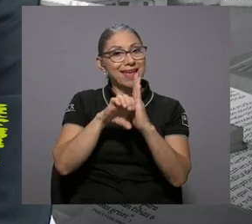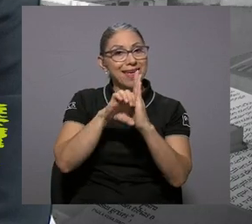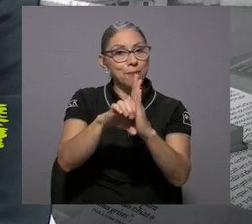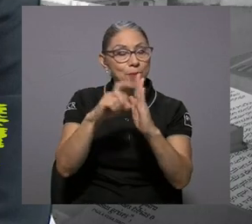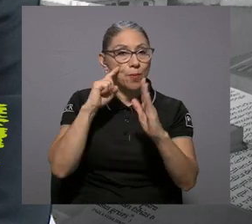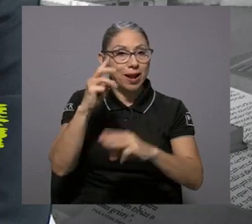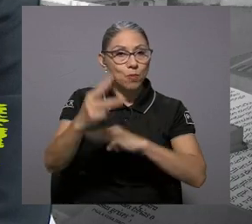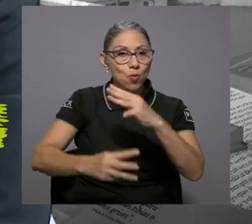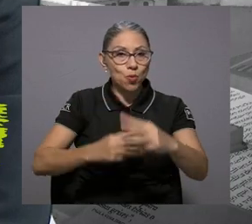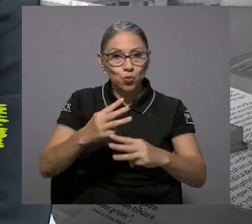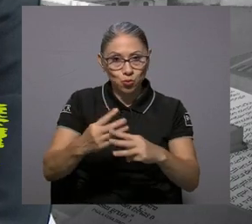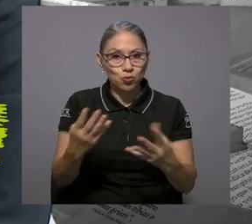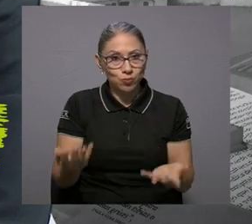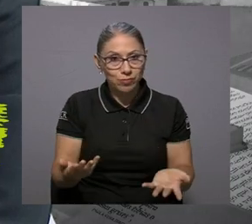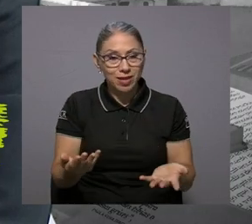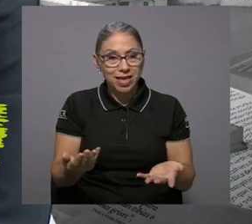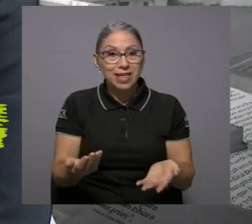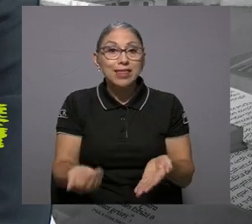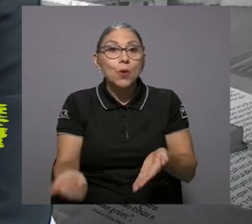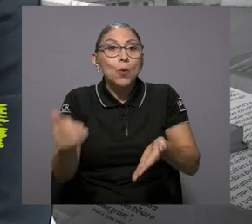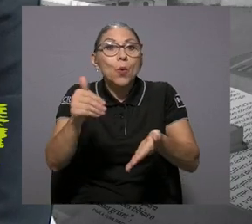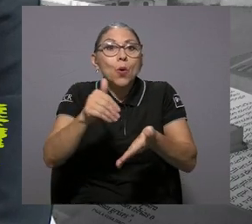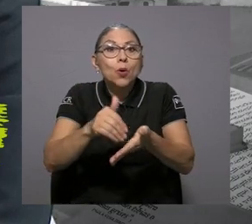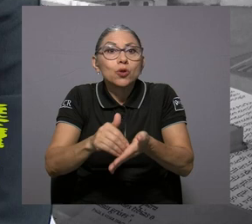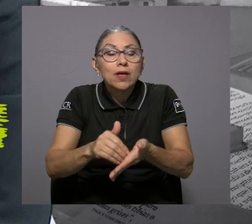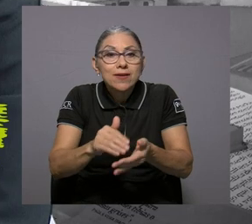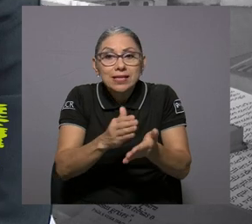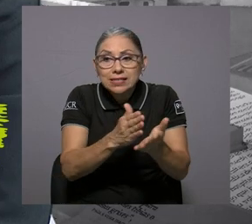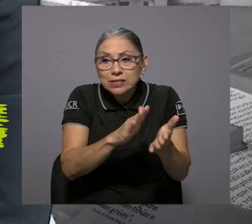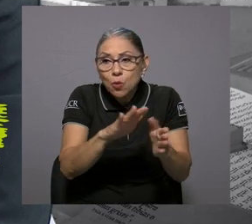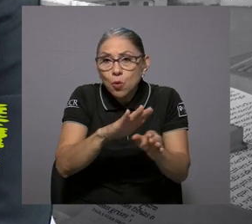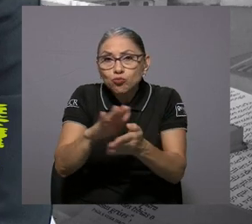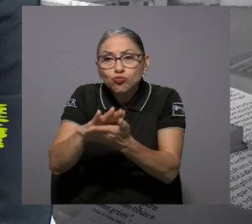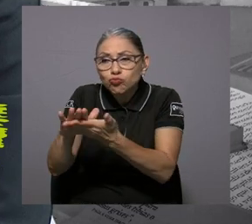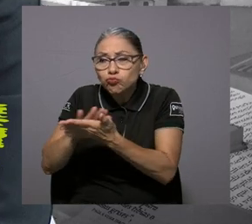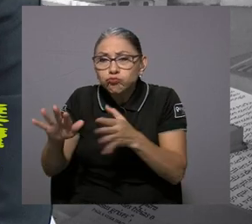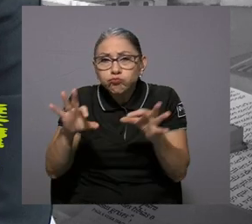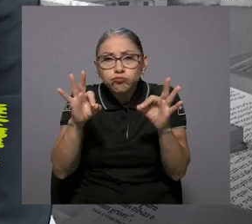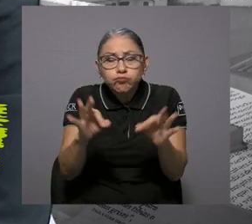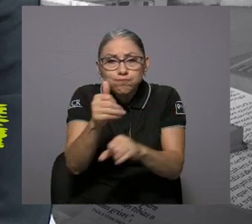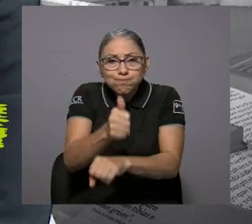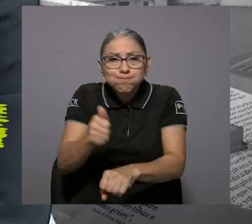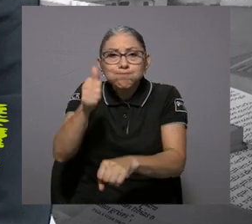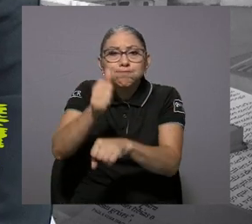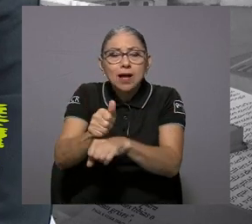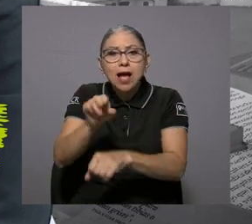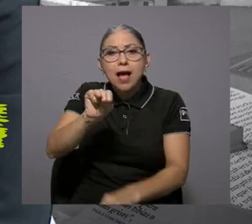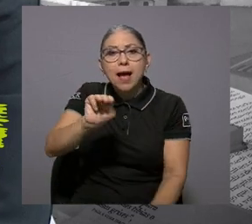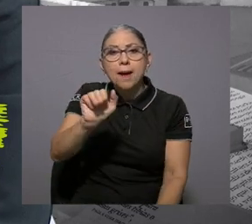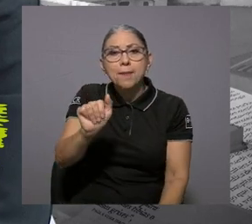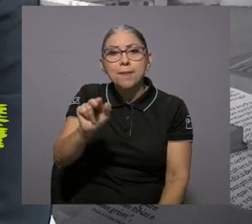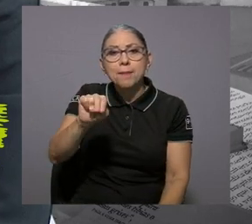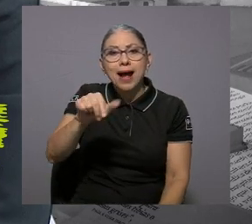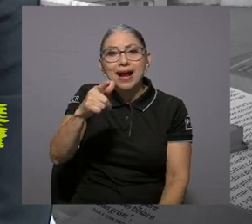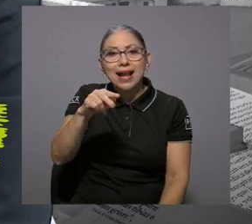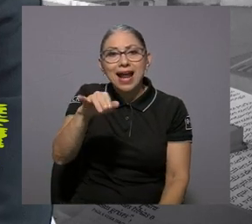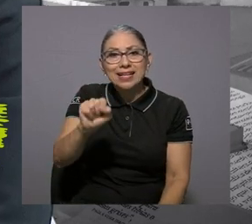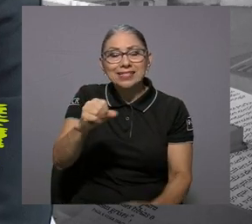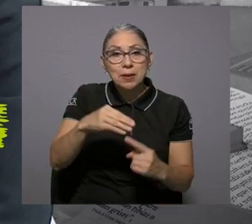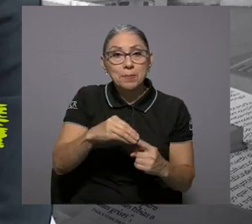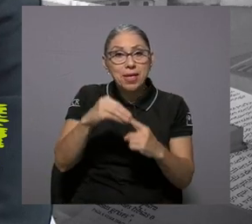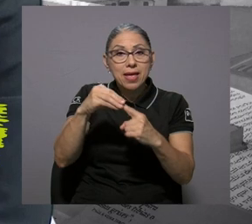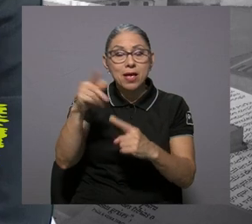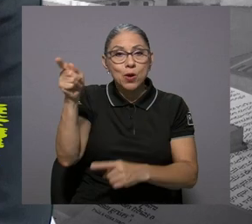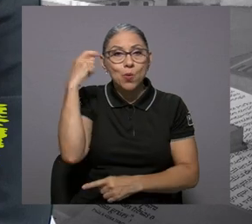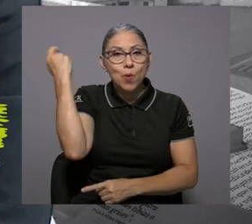de restauración de manglares, en particular en Guanacaste, en Punta Arenas y